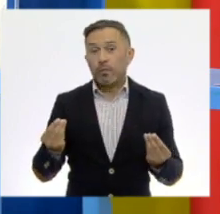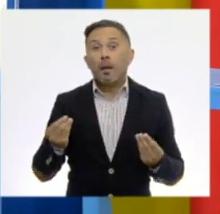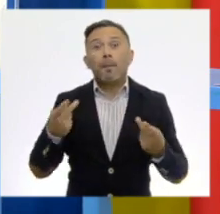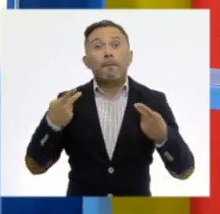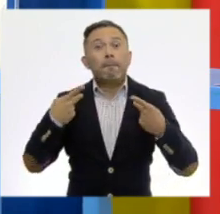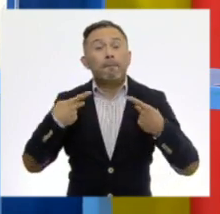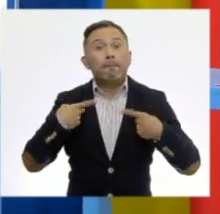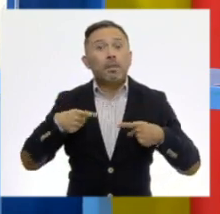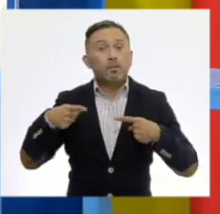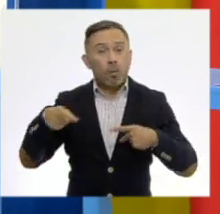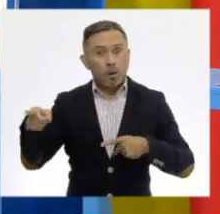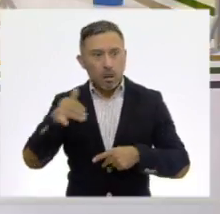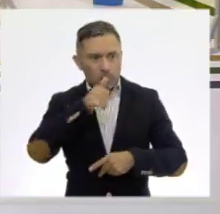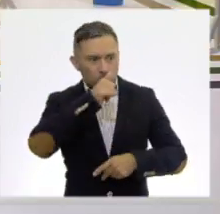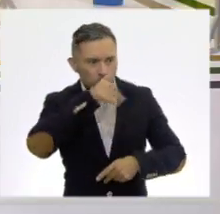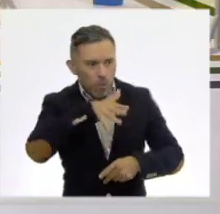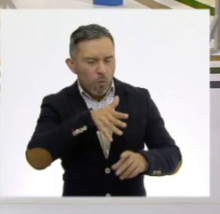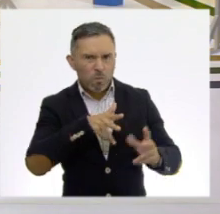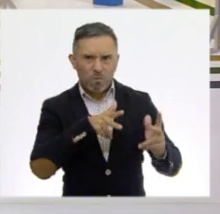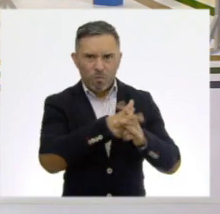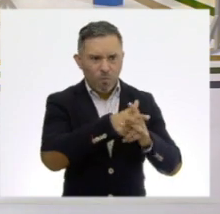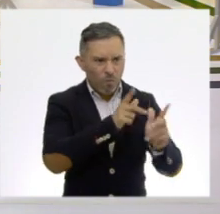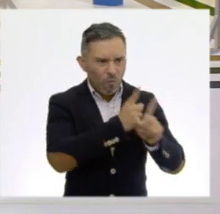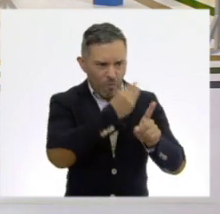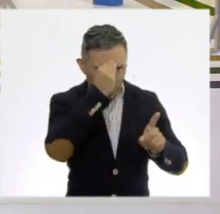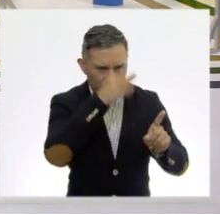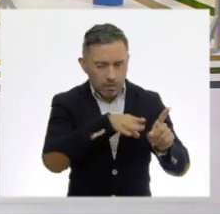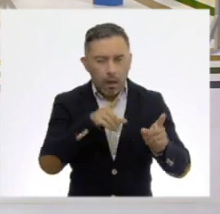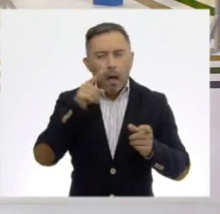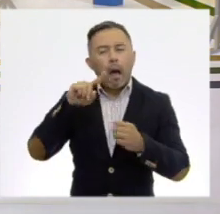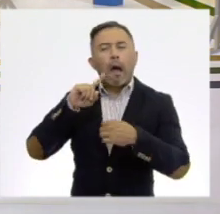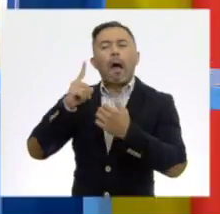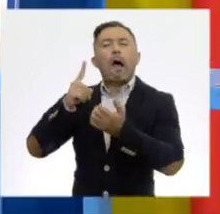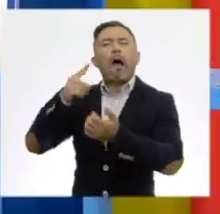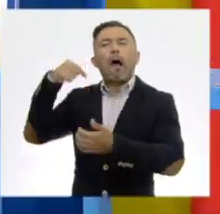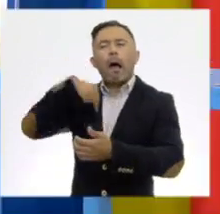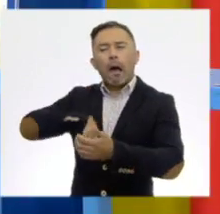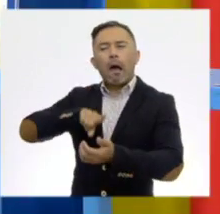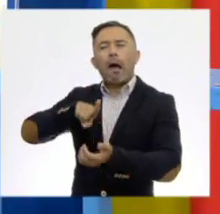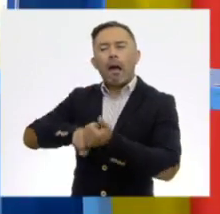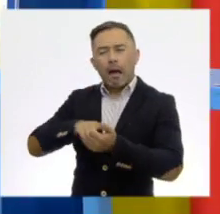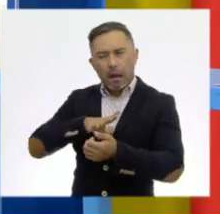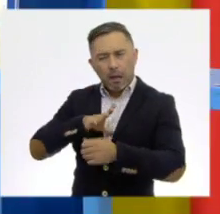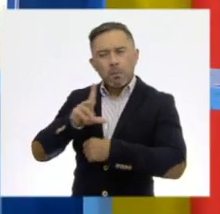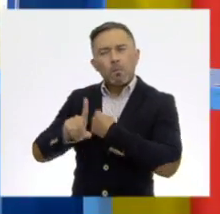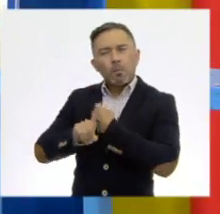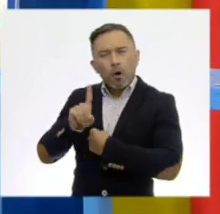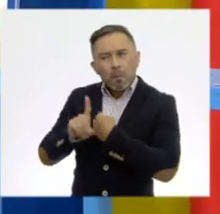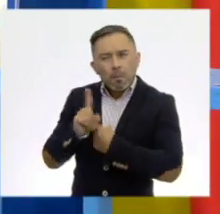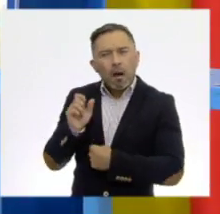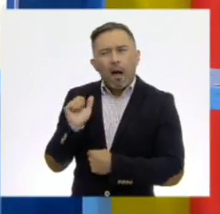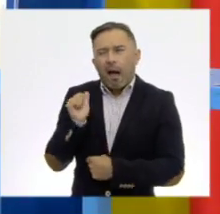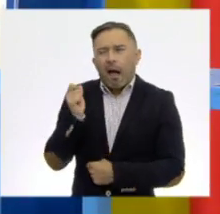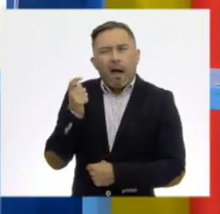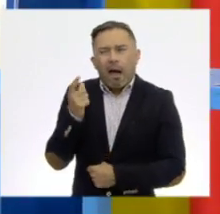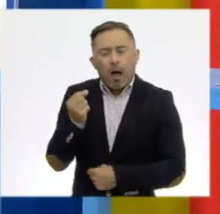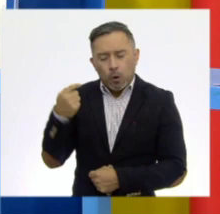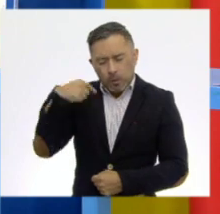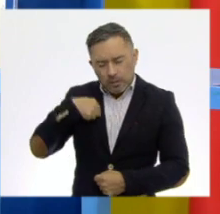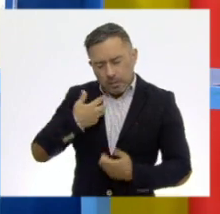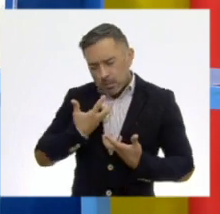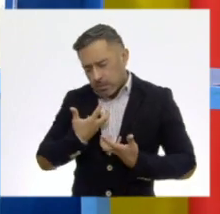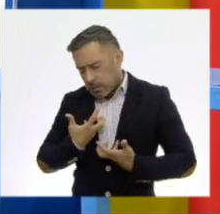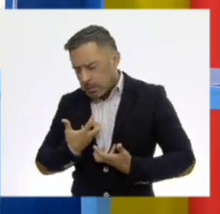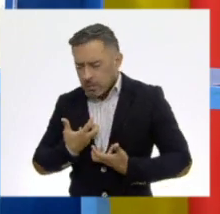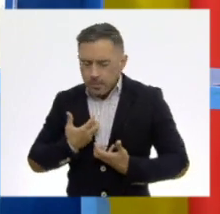agrede. Seguro hay un conflicto, un problema Exacto. o un vacío. Por eso es tan importante abrirlo